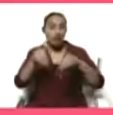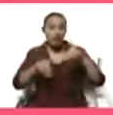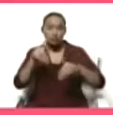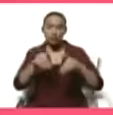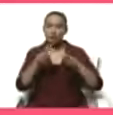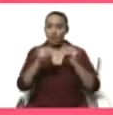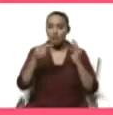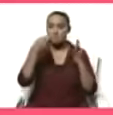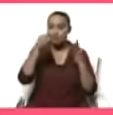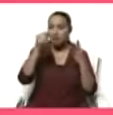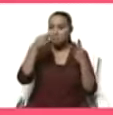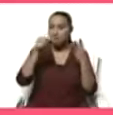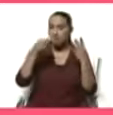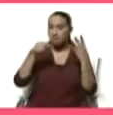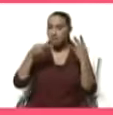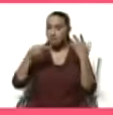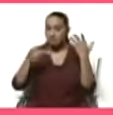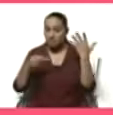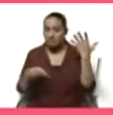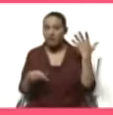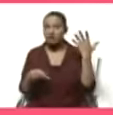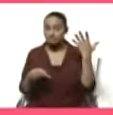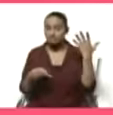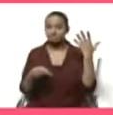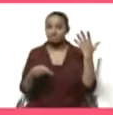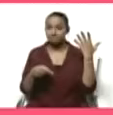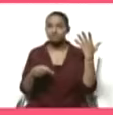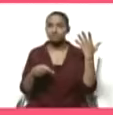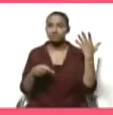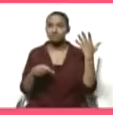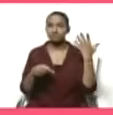uno por 10 electoral Y eso